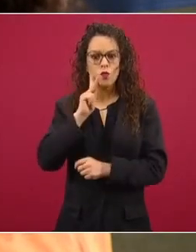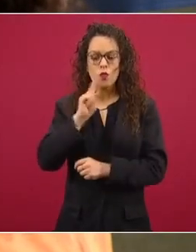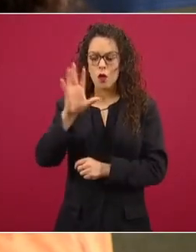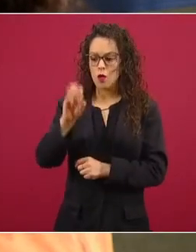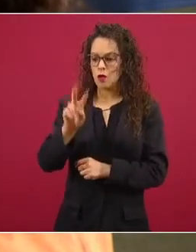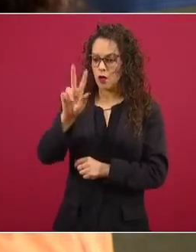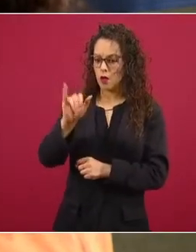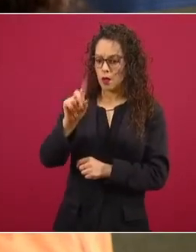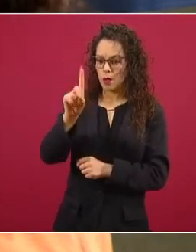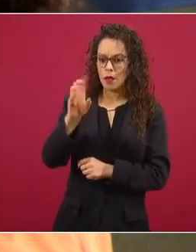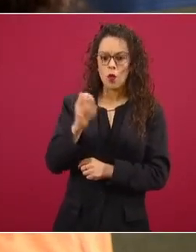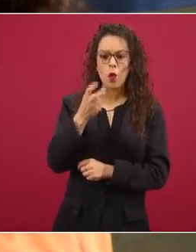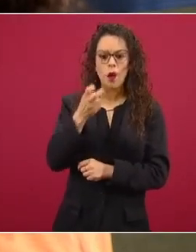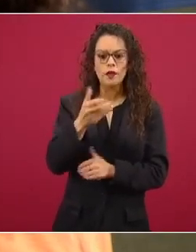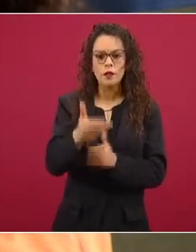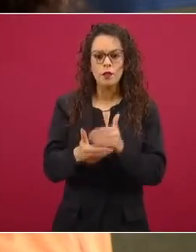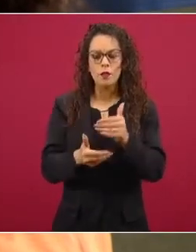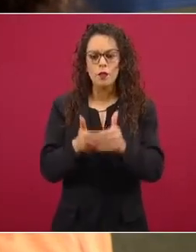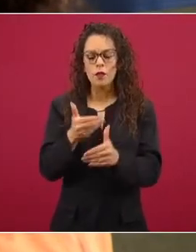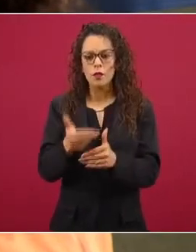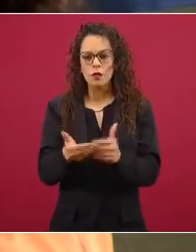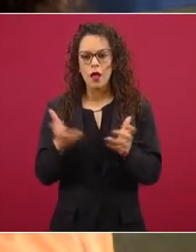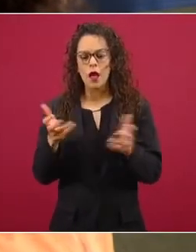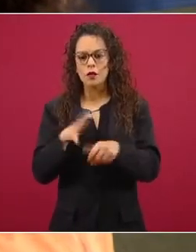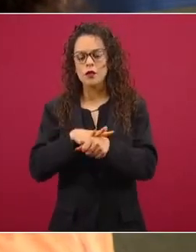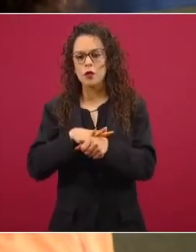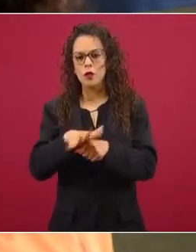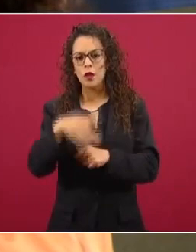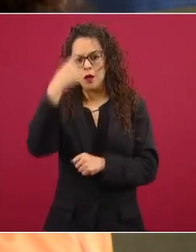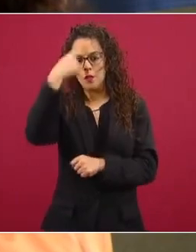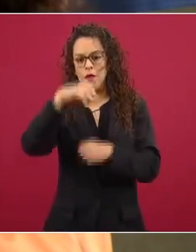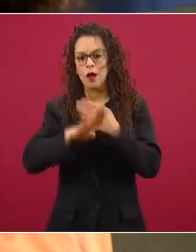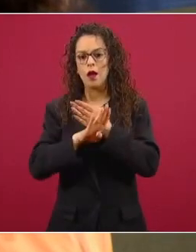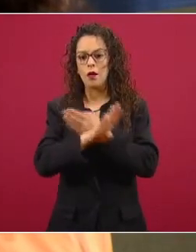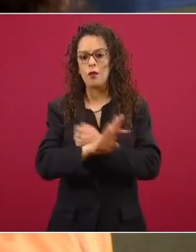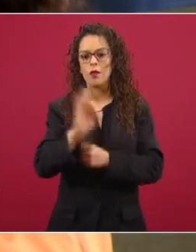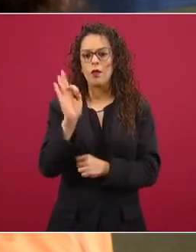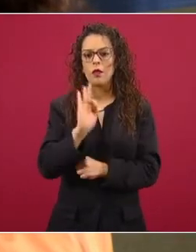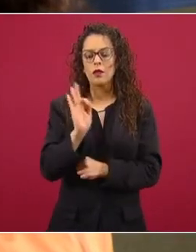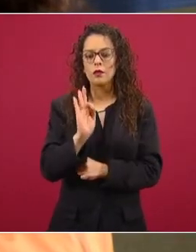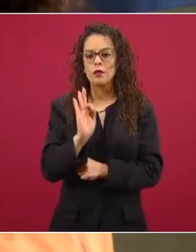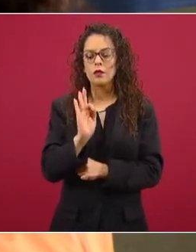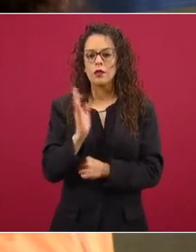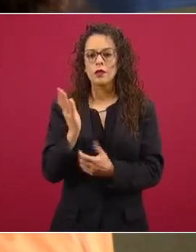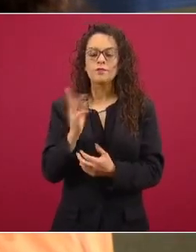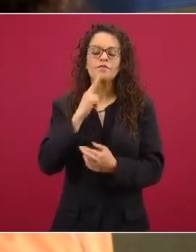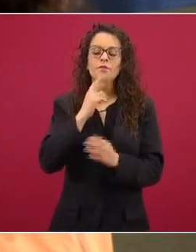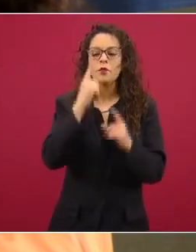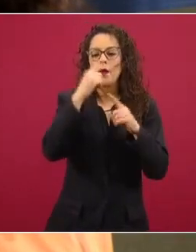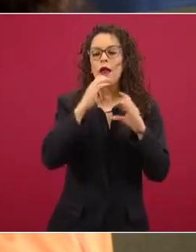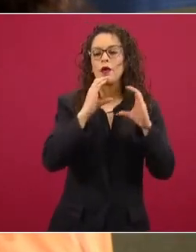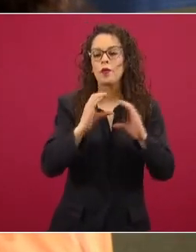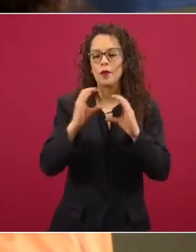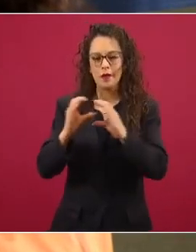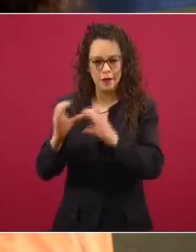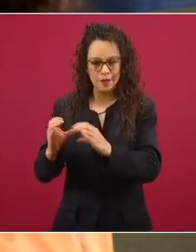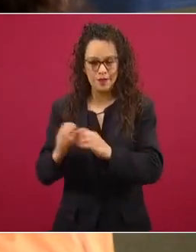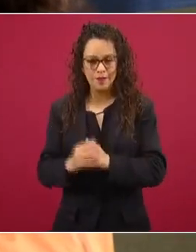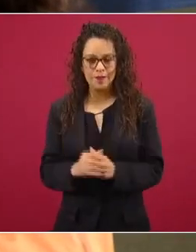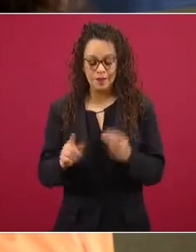ese procedimiento se está siguiendo para justamente evitar una… tener las medidas de precaución. Y dos,